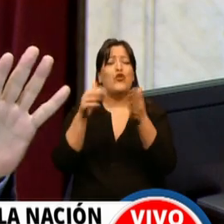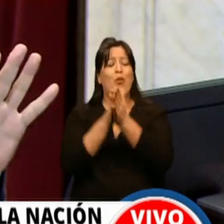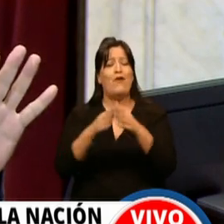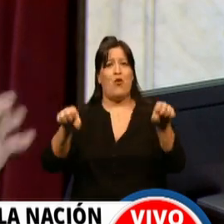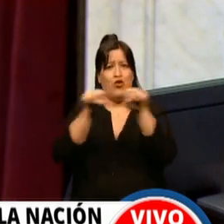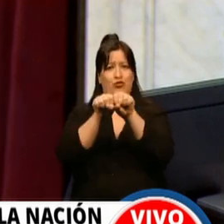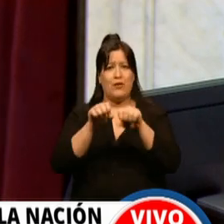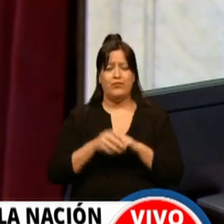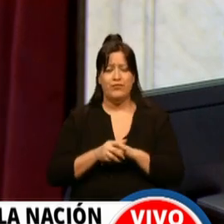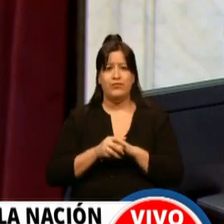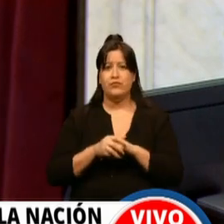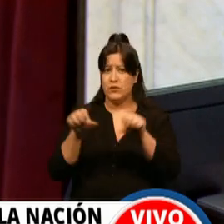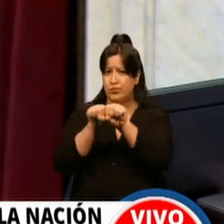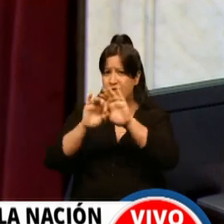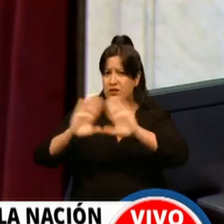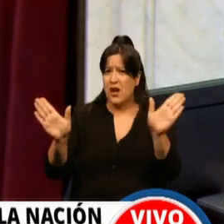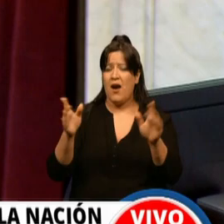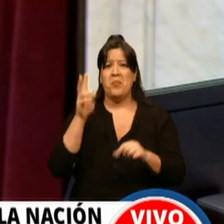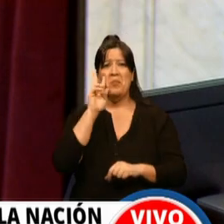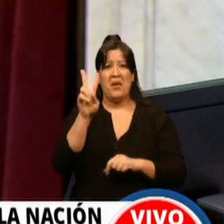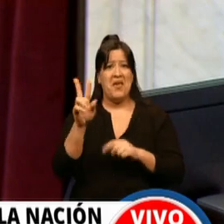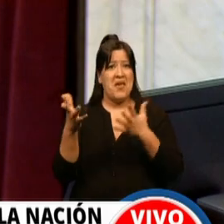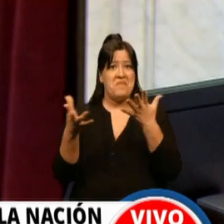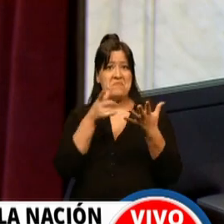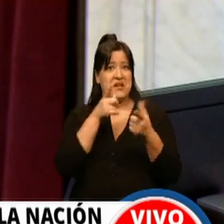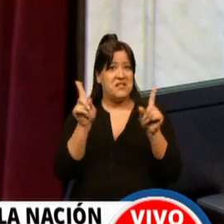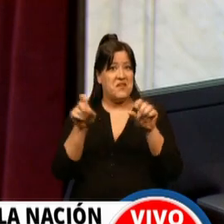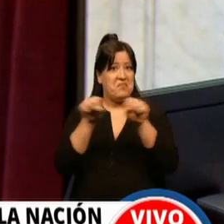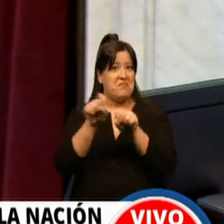no esté ya está logueado no pues lo veía muy